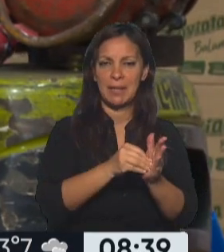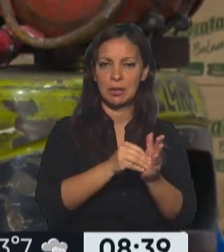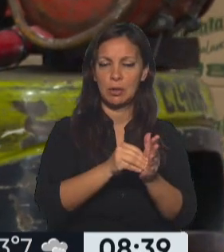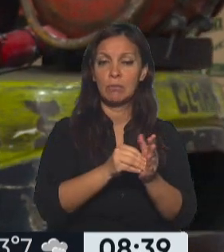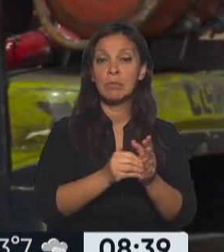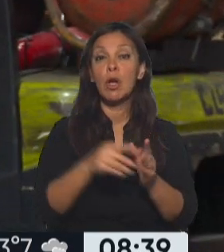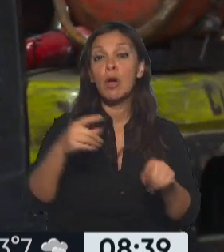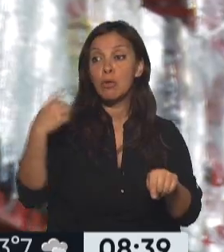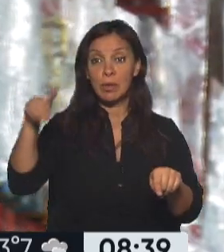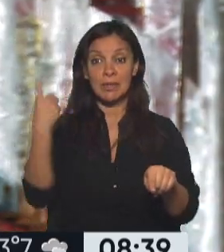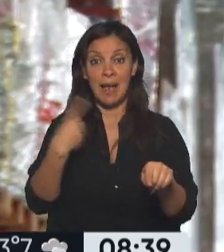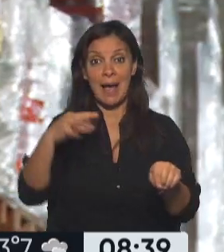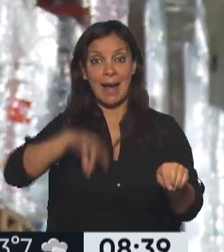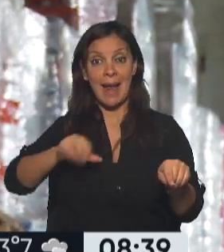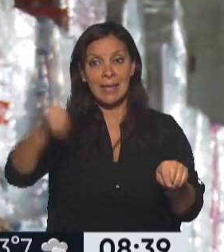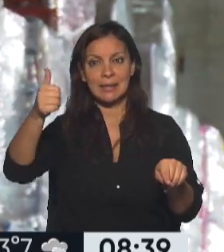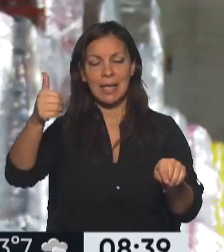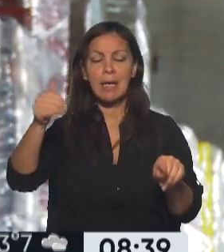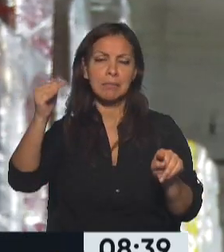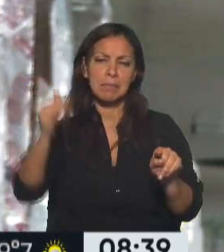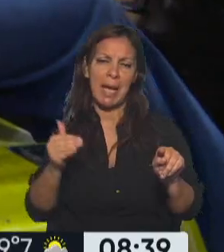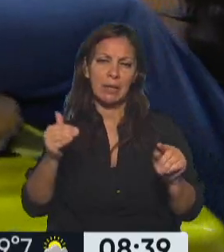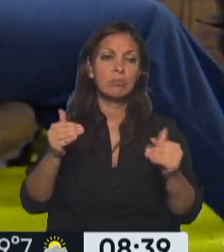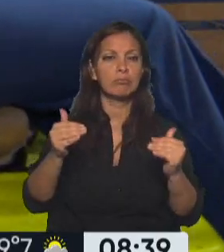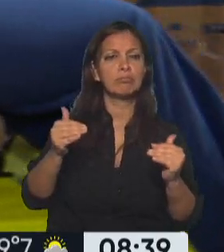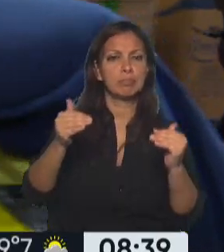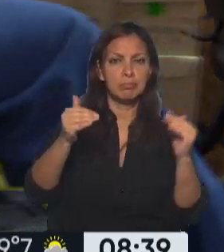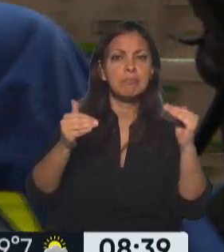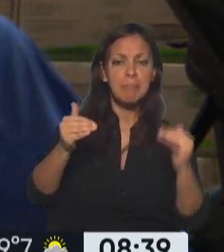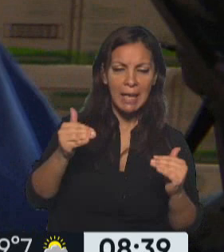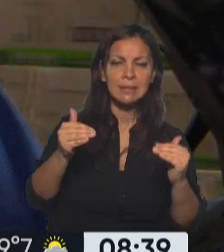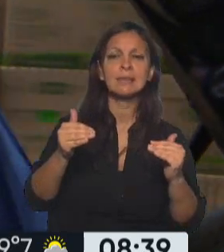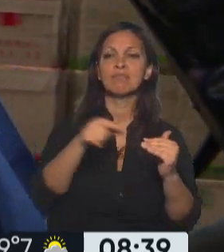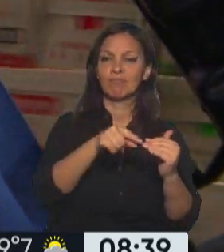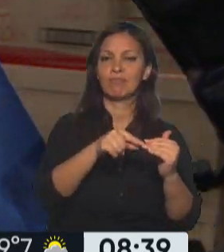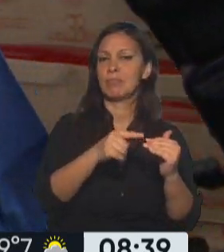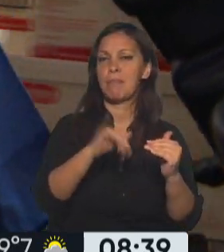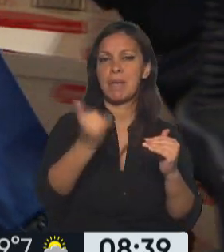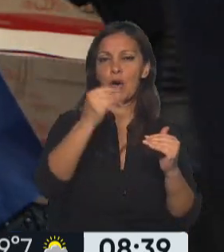rentabilidad, lo bajamos aún más para ganar el mercado y tener el mejor precio.